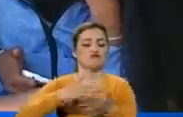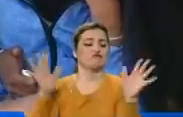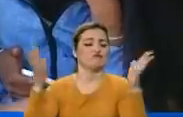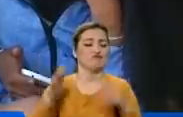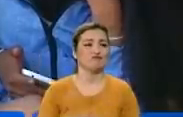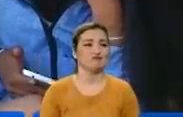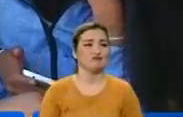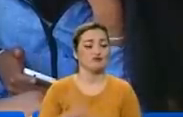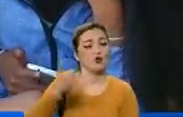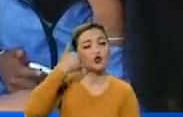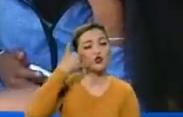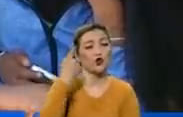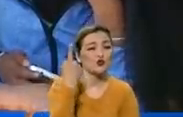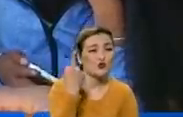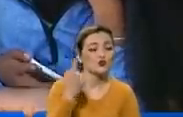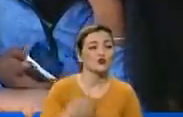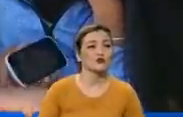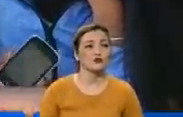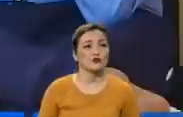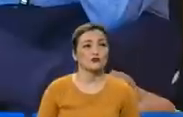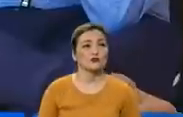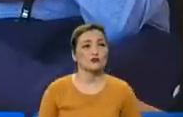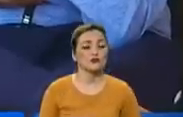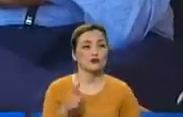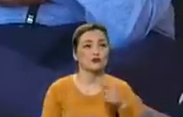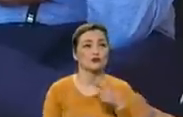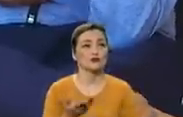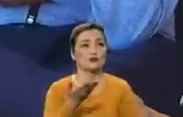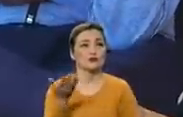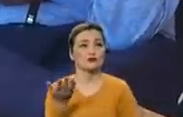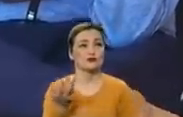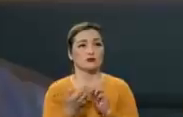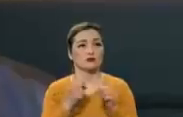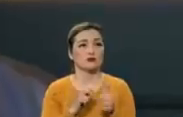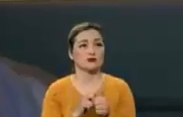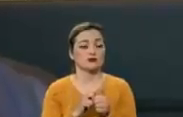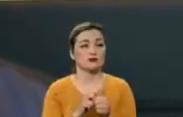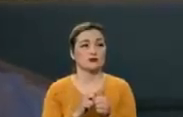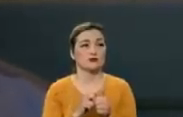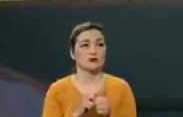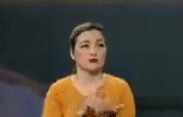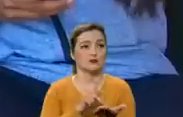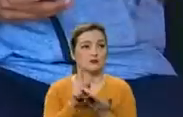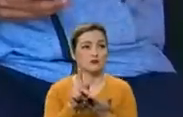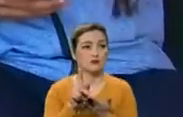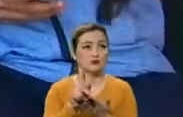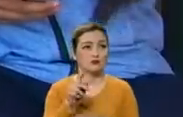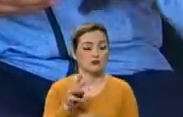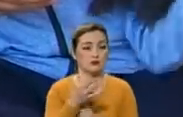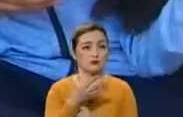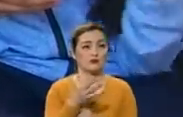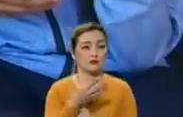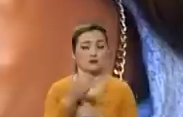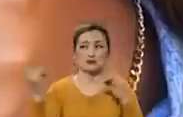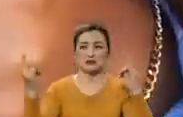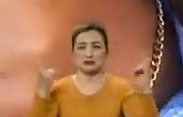tienen un solo celular y no pueden hacer. Pero el problema no solo es de recursos para pagar el servicio de Internet, la